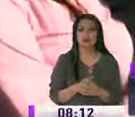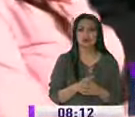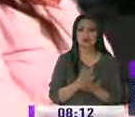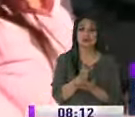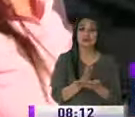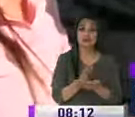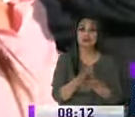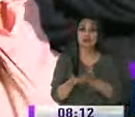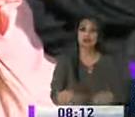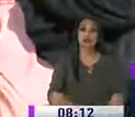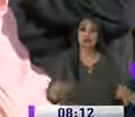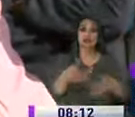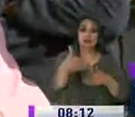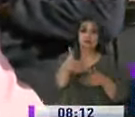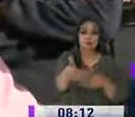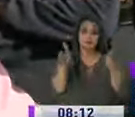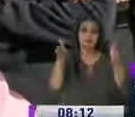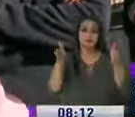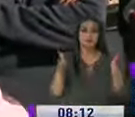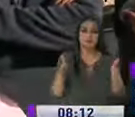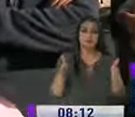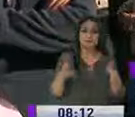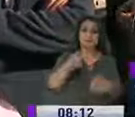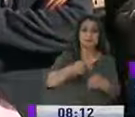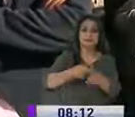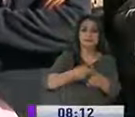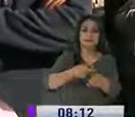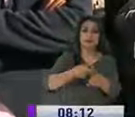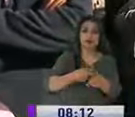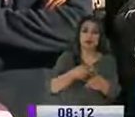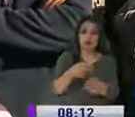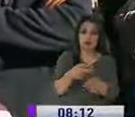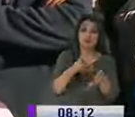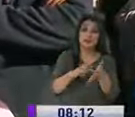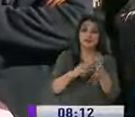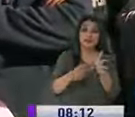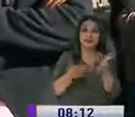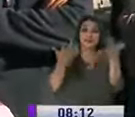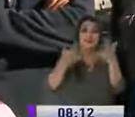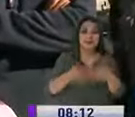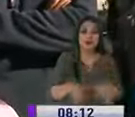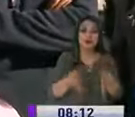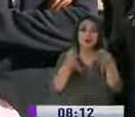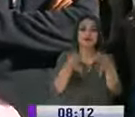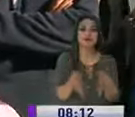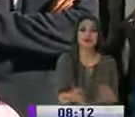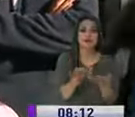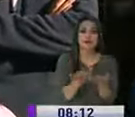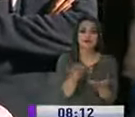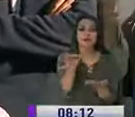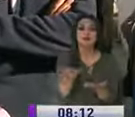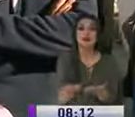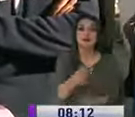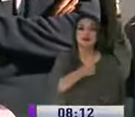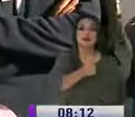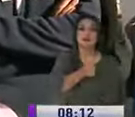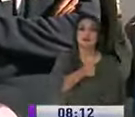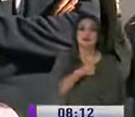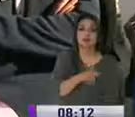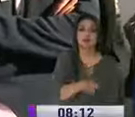territorialidad demarcada con límites específicos, podemos avanzar ya a un sistema